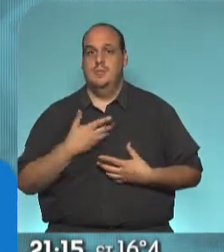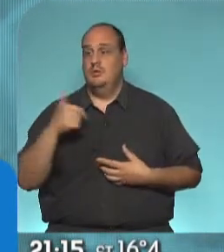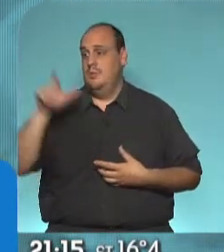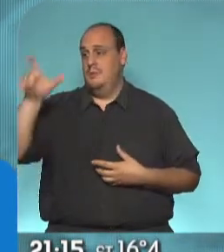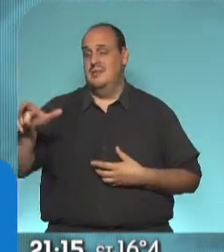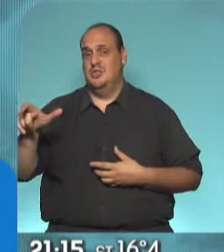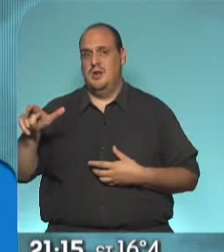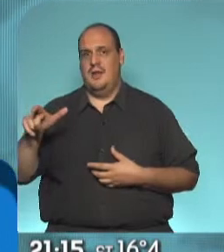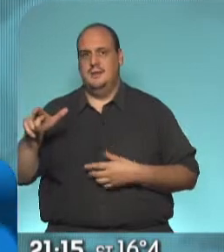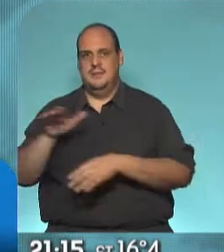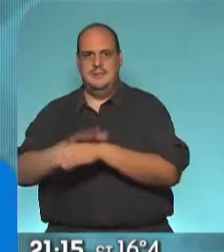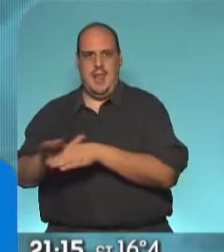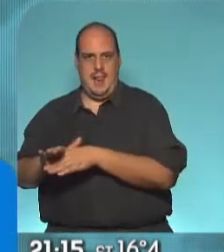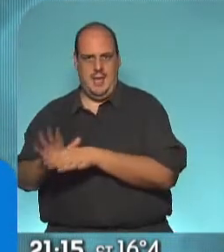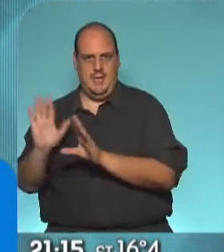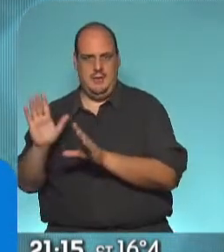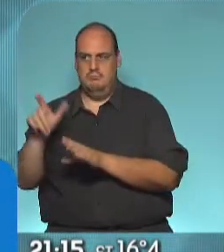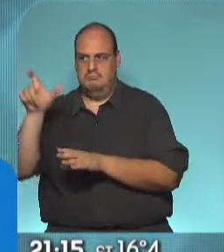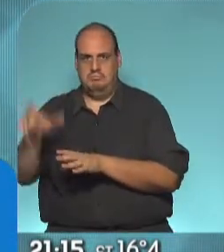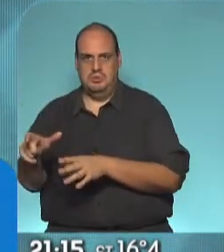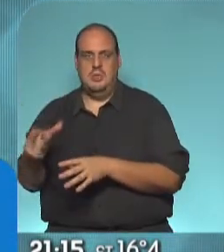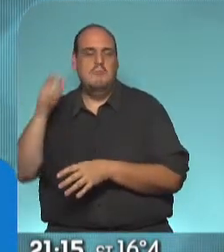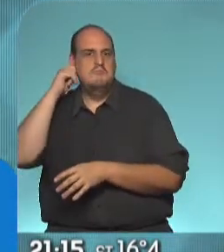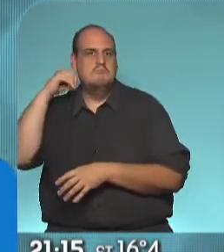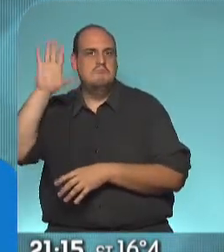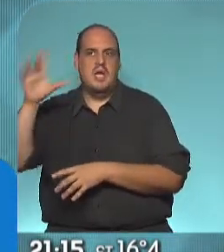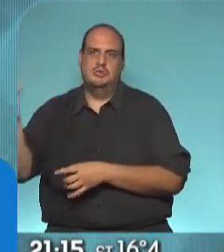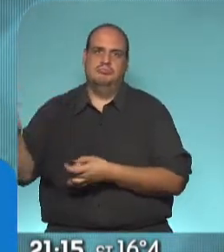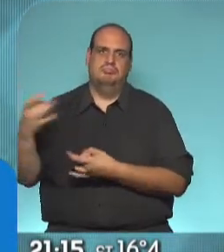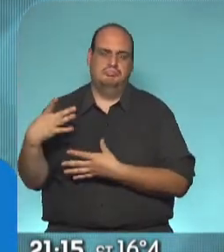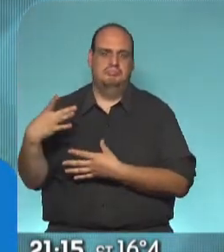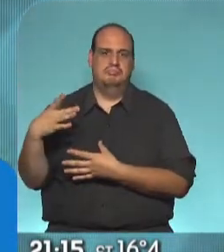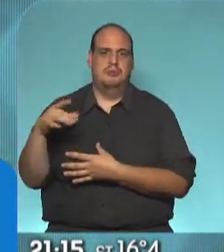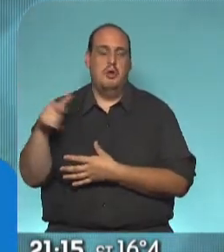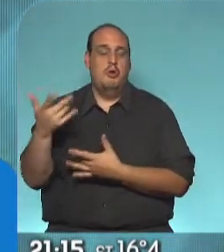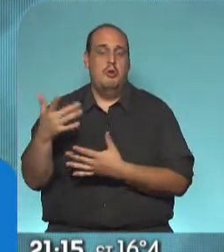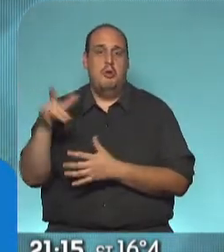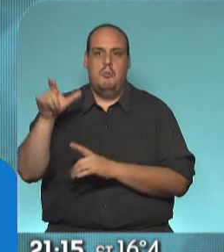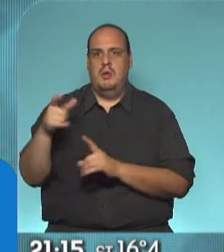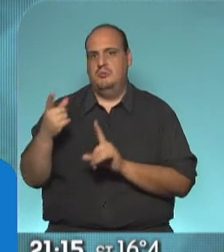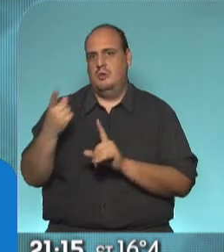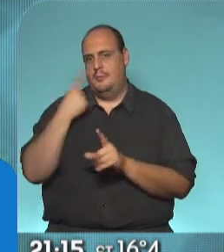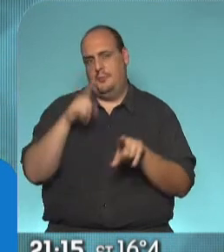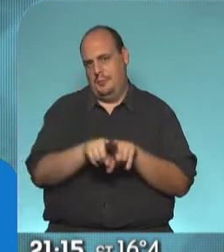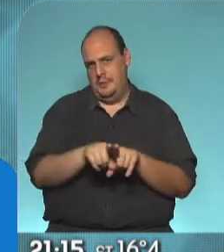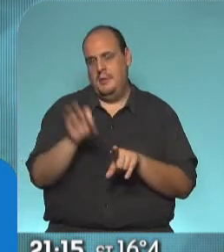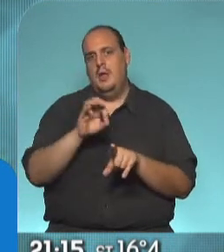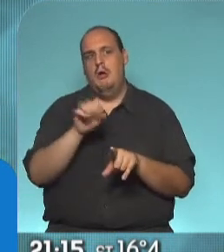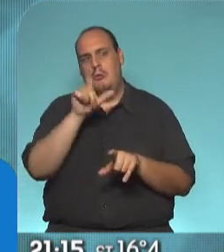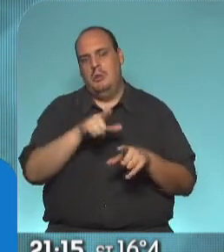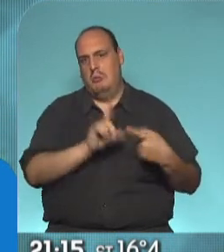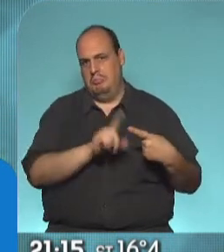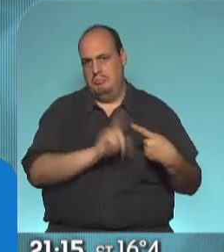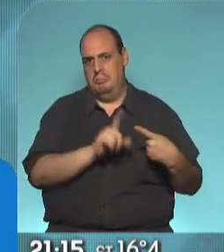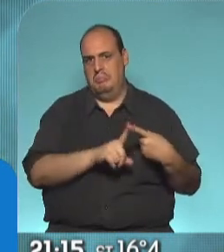sana hacia el paciente mayor, hacia el otro conviviente o a la otra interlocutor y todo